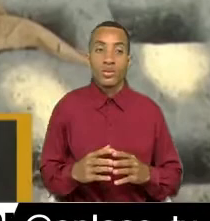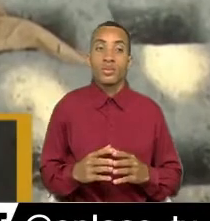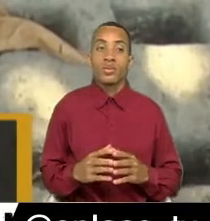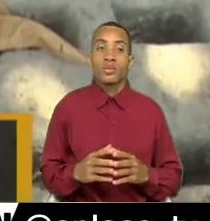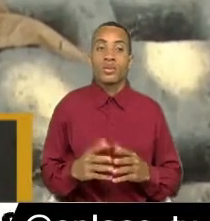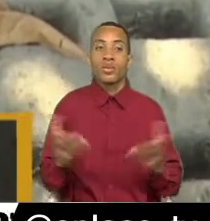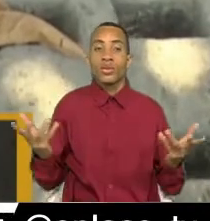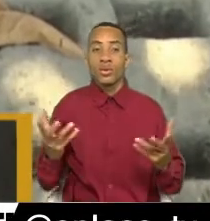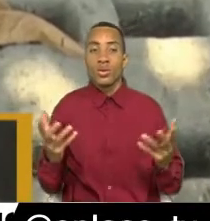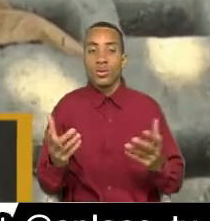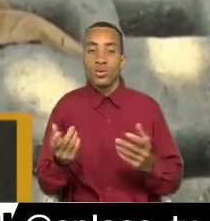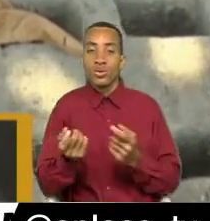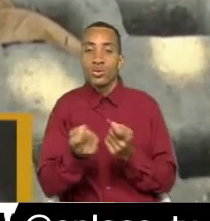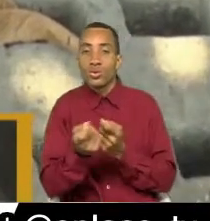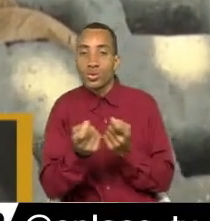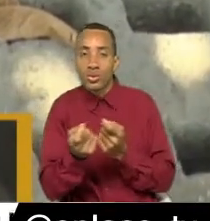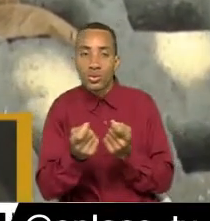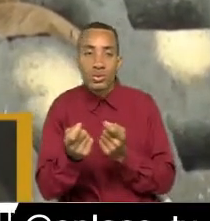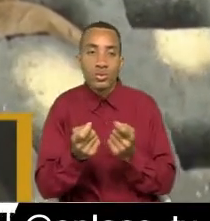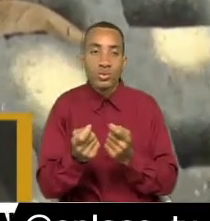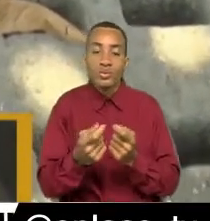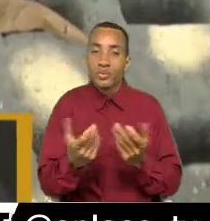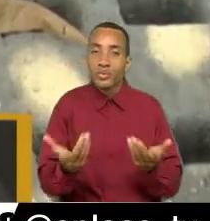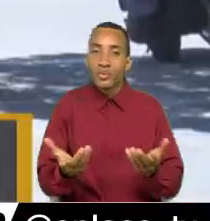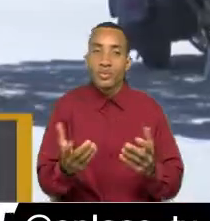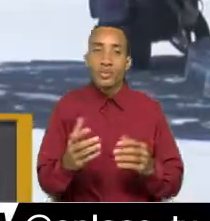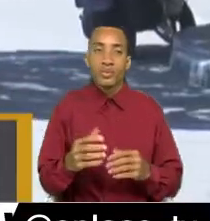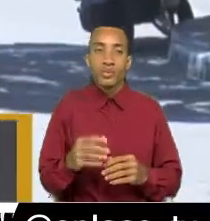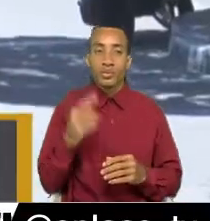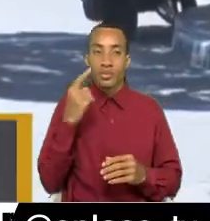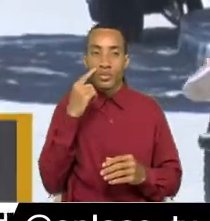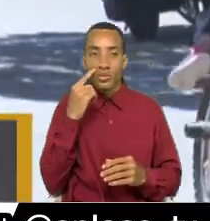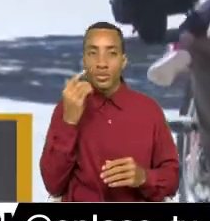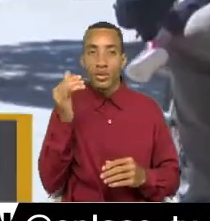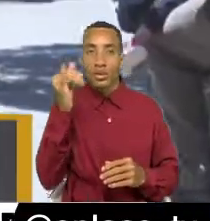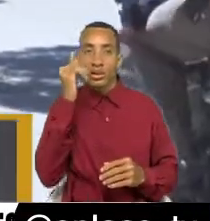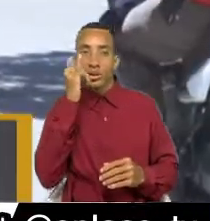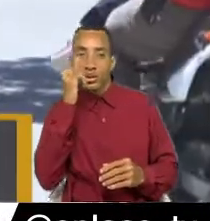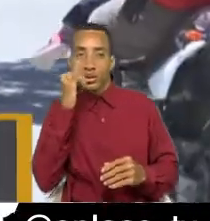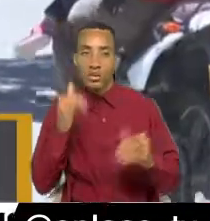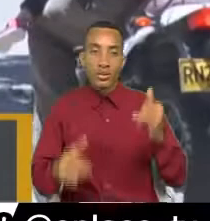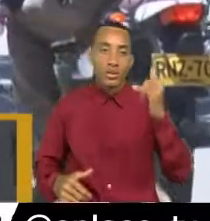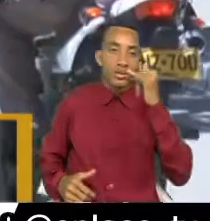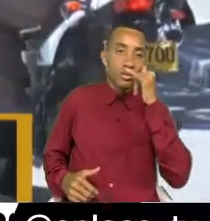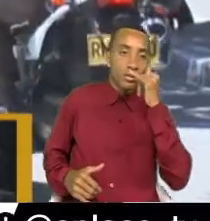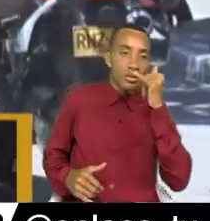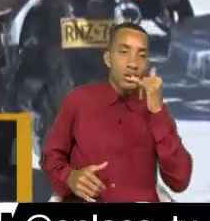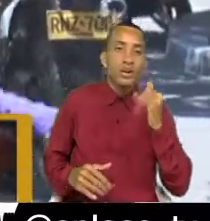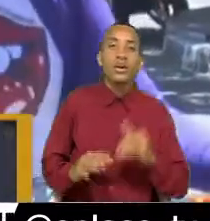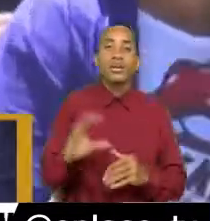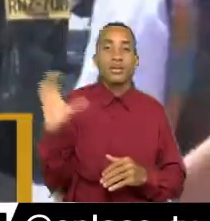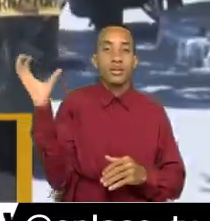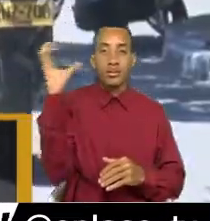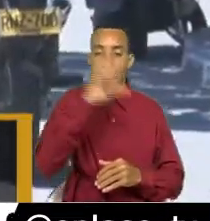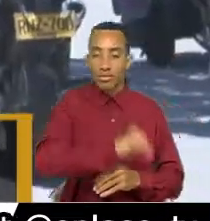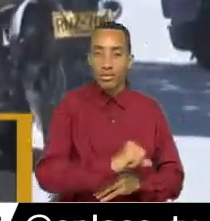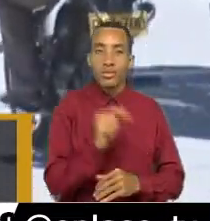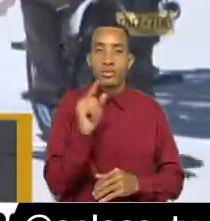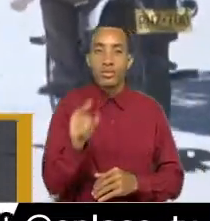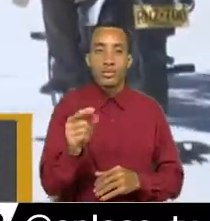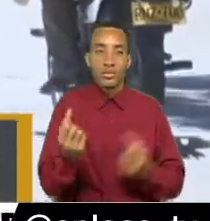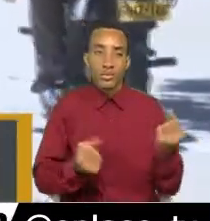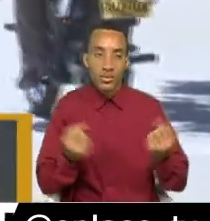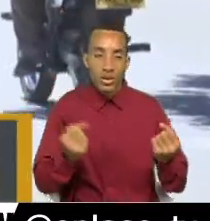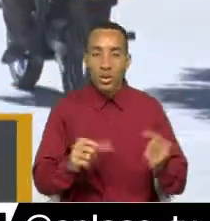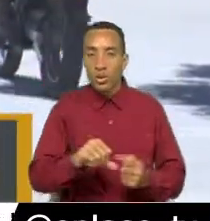lugares cercanos al lugar del hurto. Se está verificando unas cámaras en donde quedaron registrados el vehículo y la